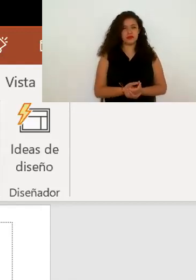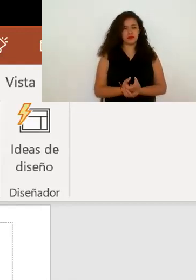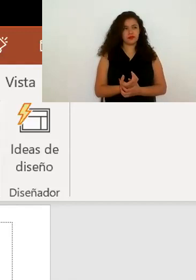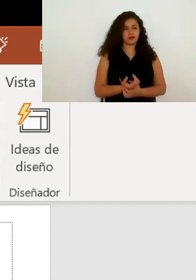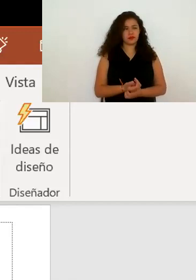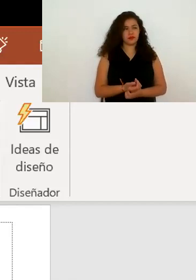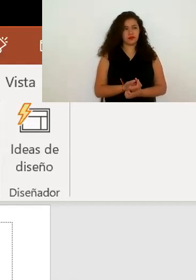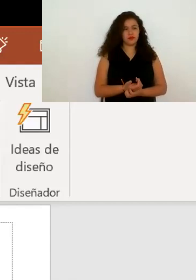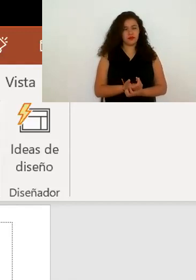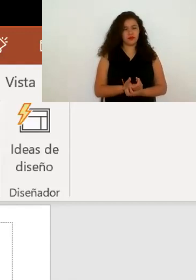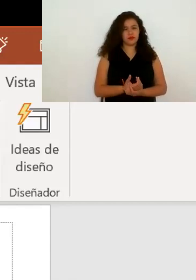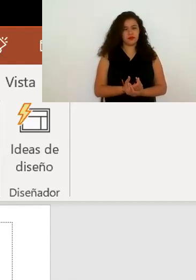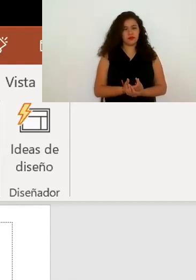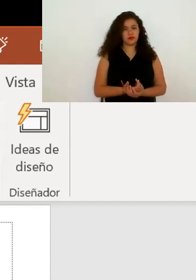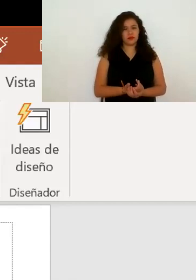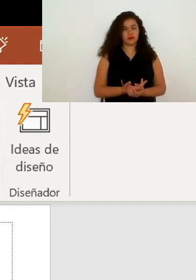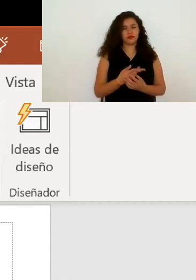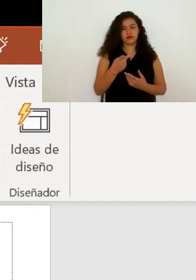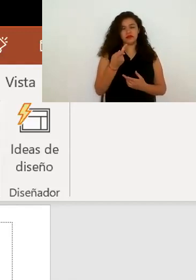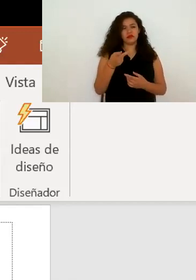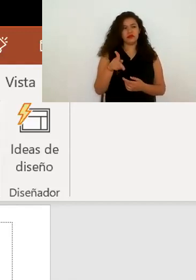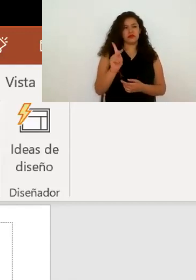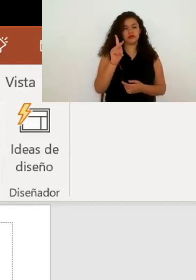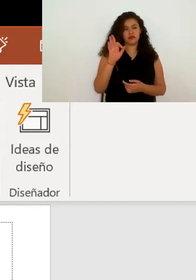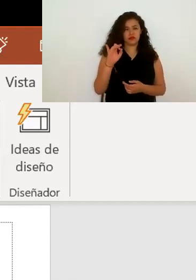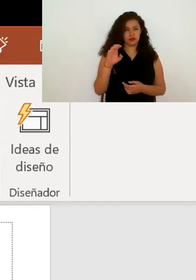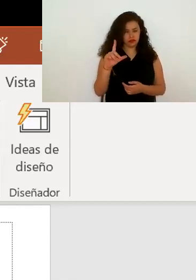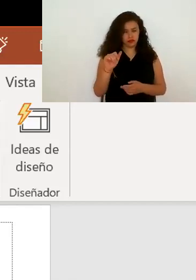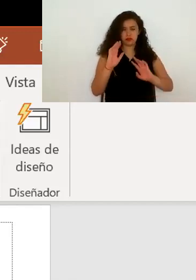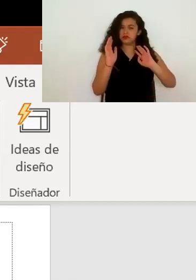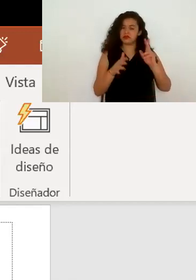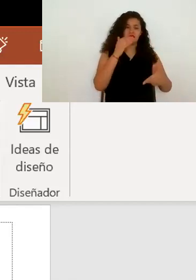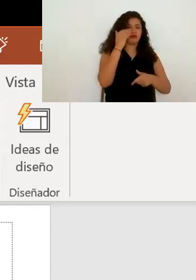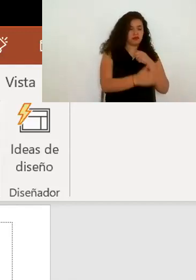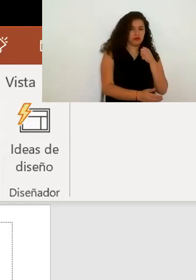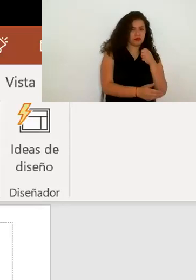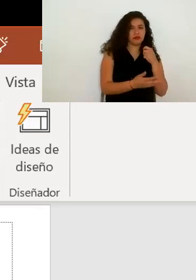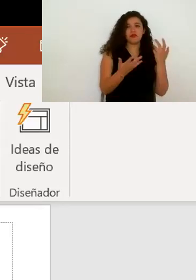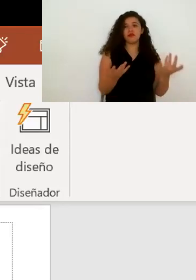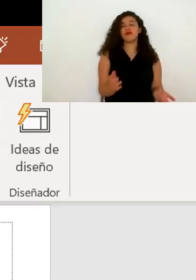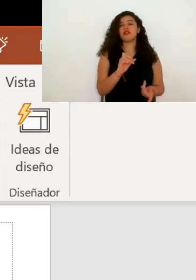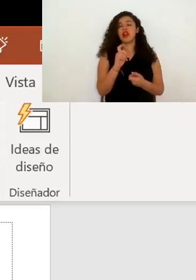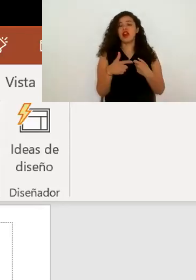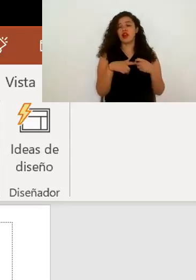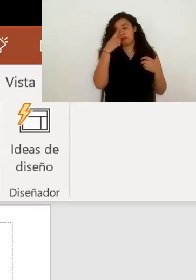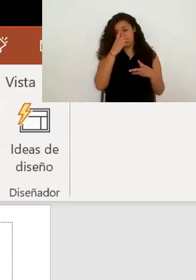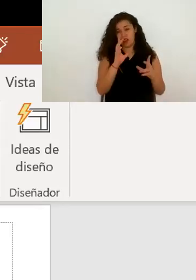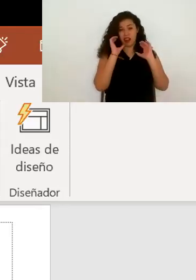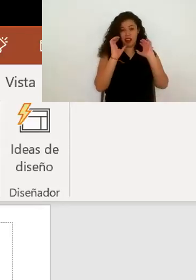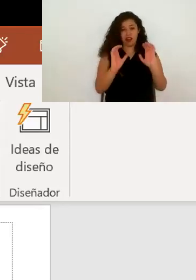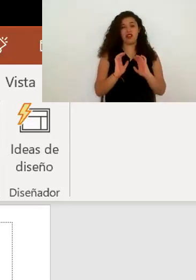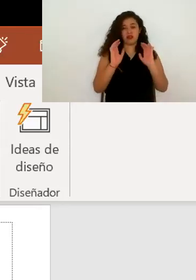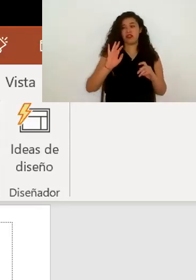pues sus valores administrativos, fiscales, contables caducaron y no ameritan una conservación